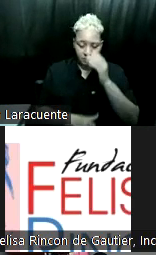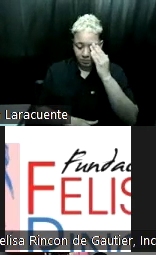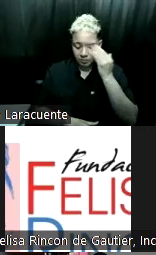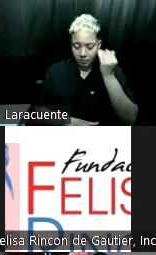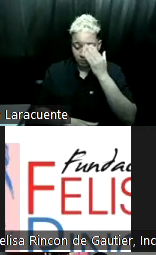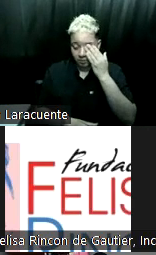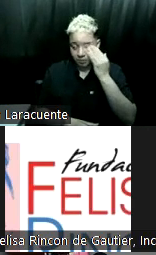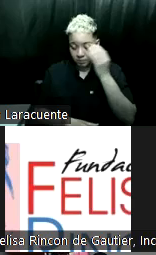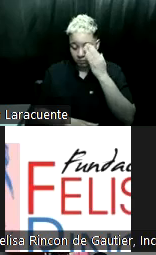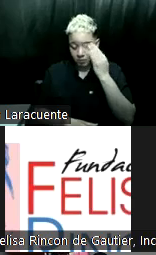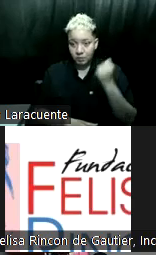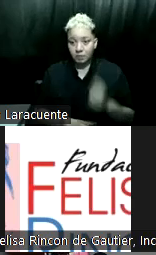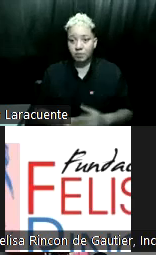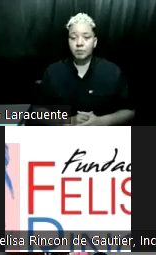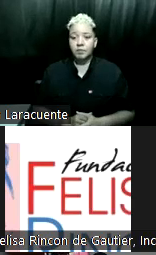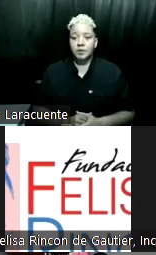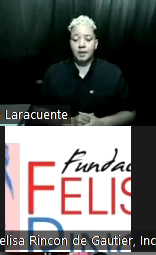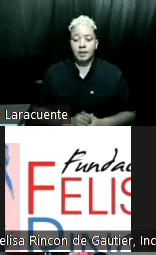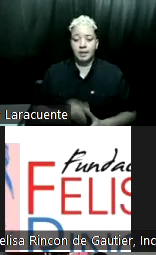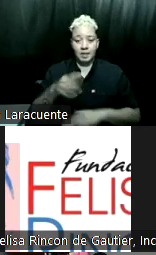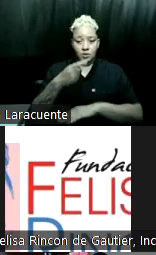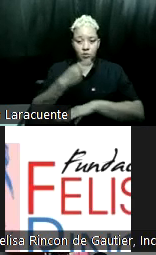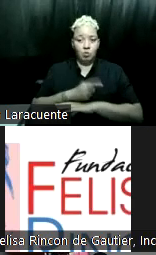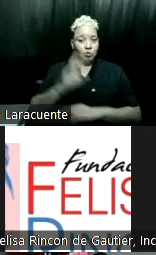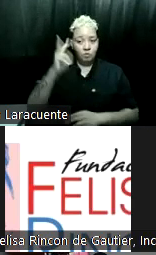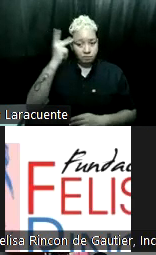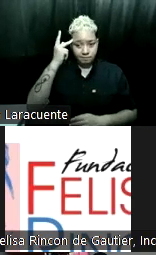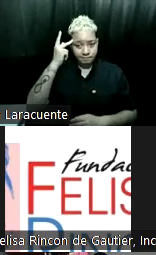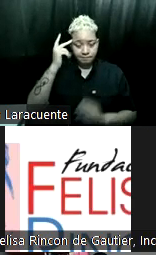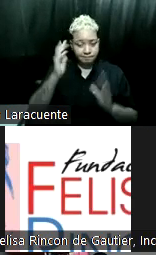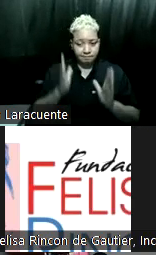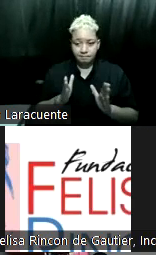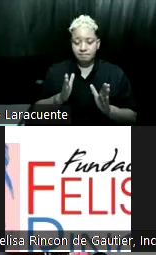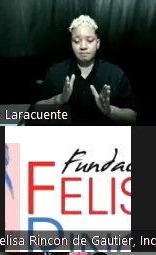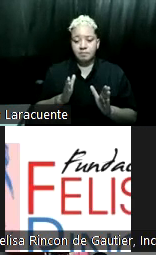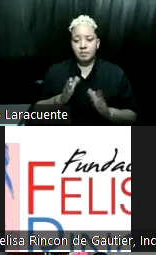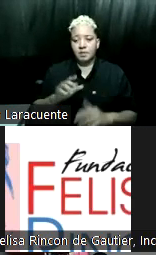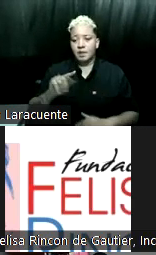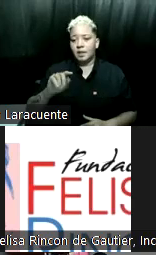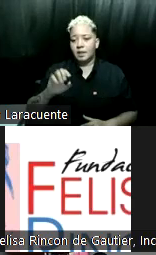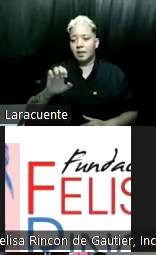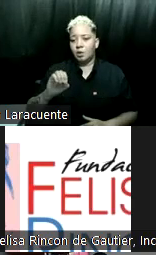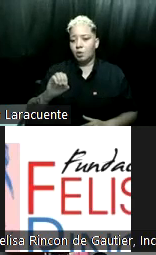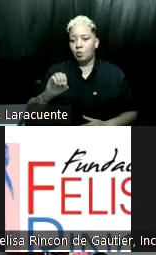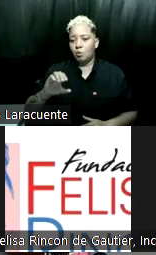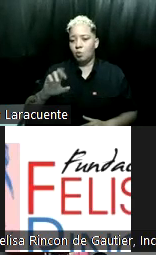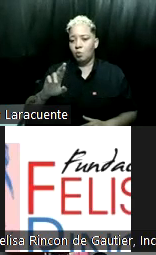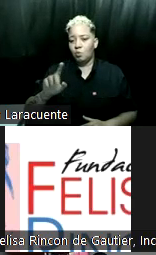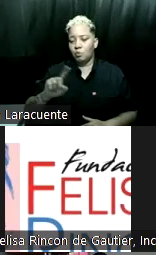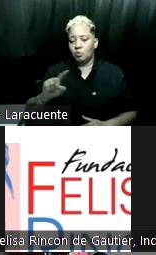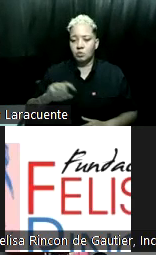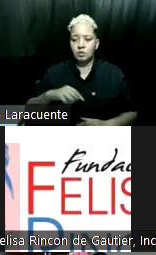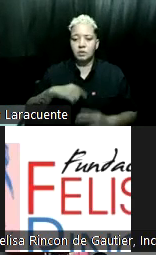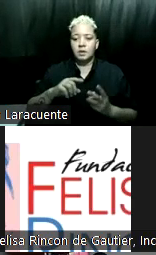amigas, y reseñada en esos días no fue un político, ni tampoco Teo Cruz, Raymond Dalmau,